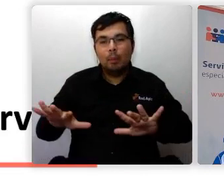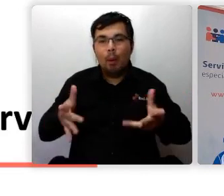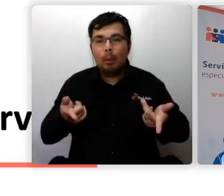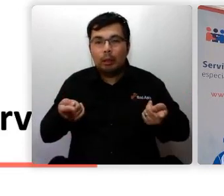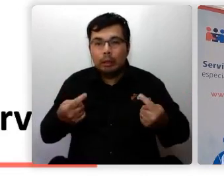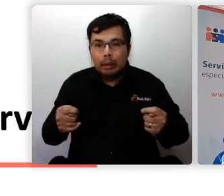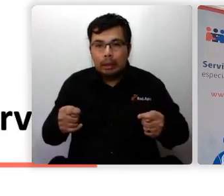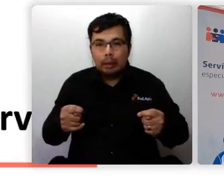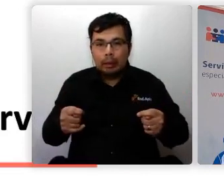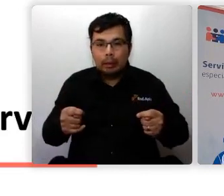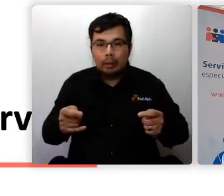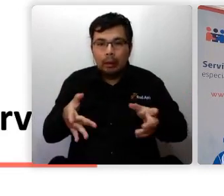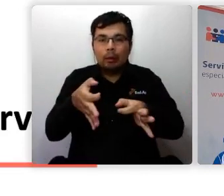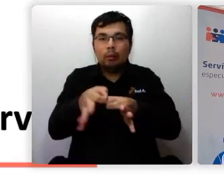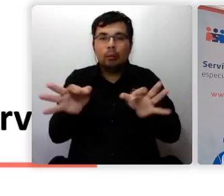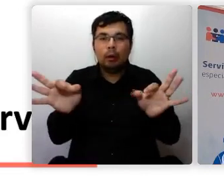gente,